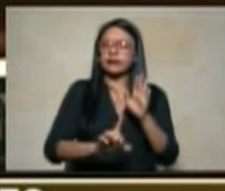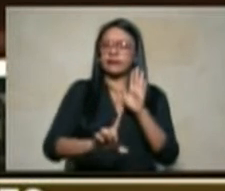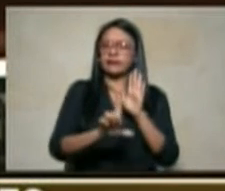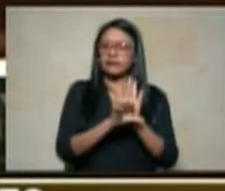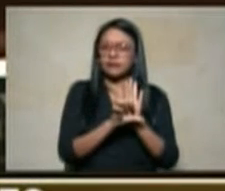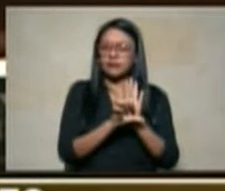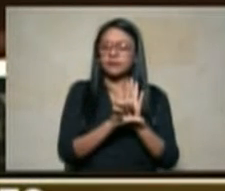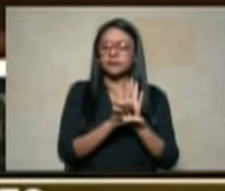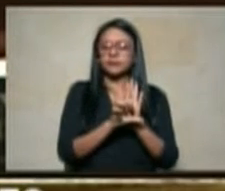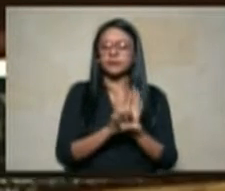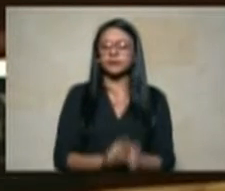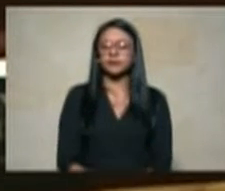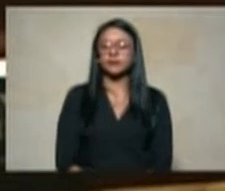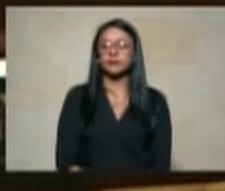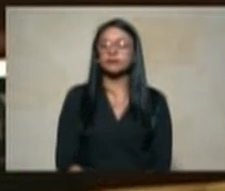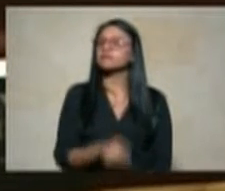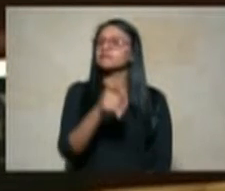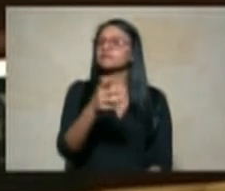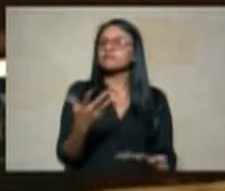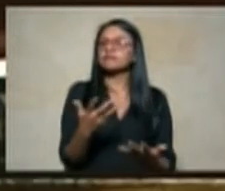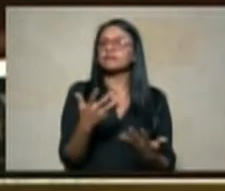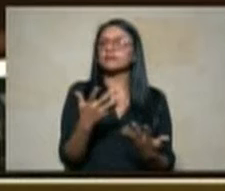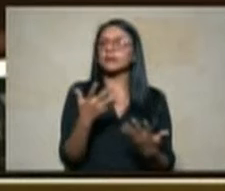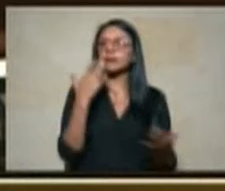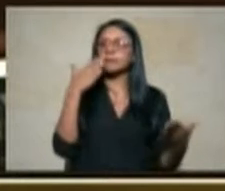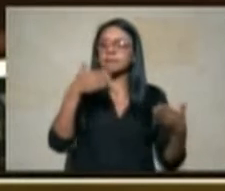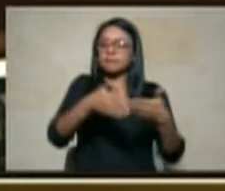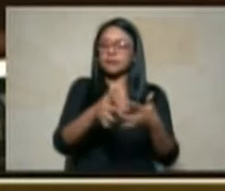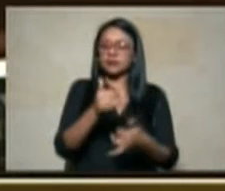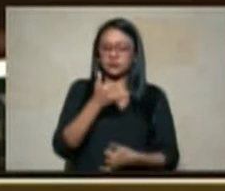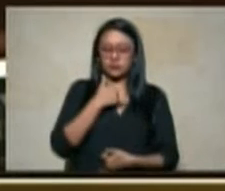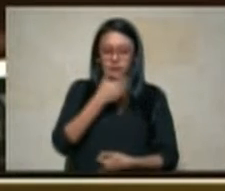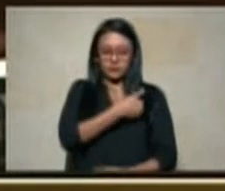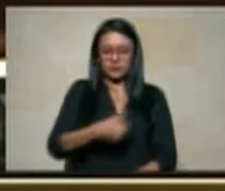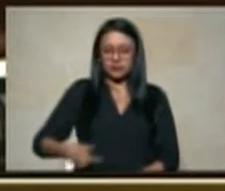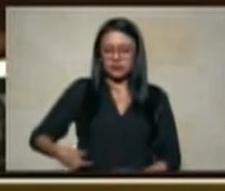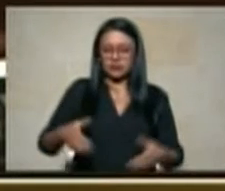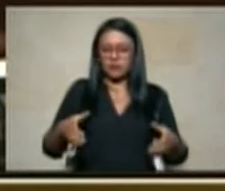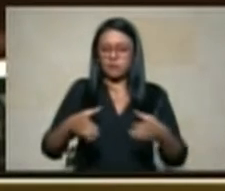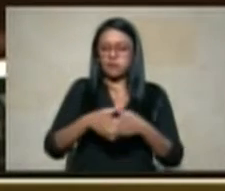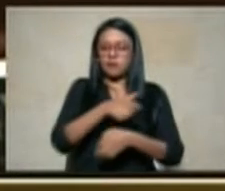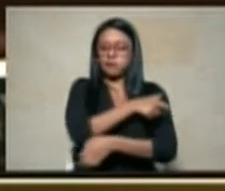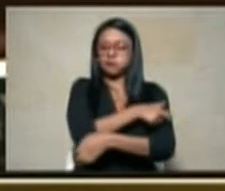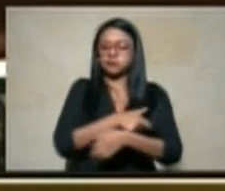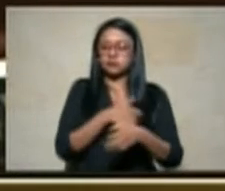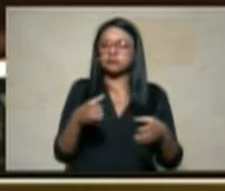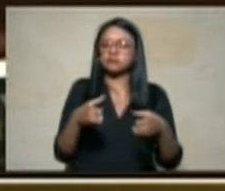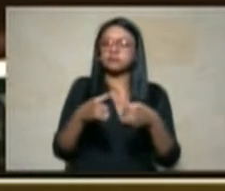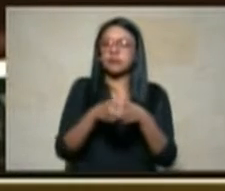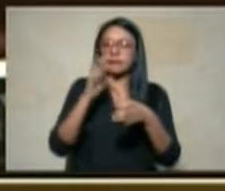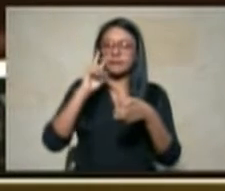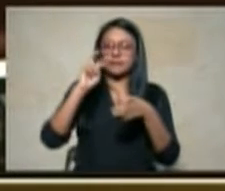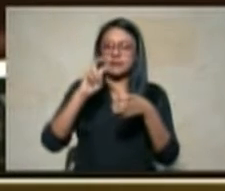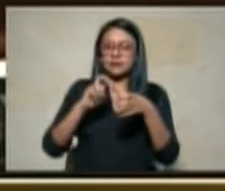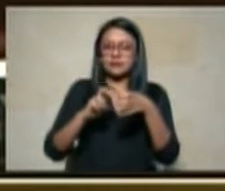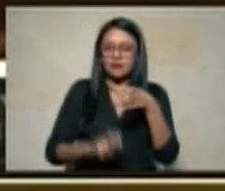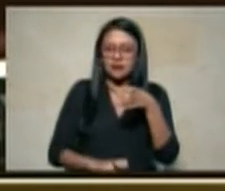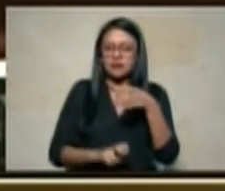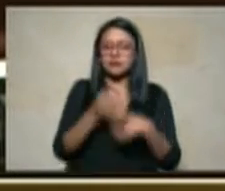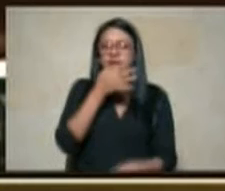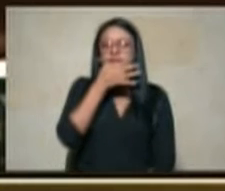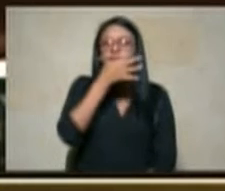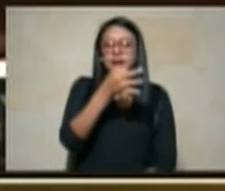legales. Y me refiero de manera particular en mi condición de presidente de la Comisión de Investigación y de